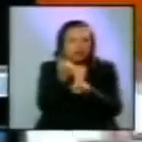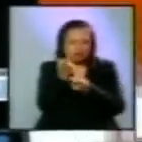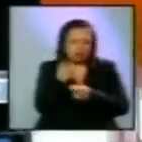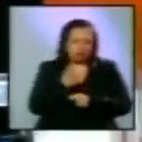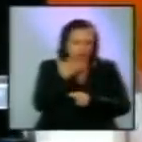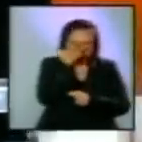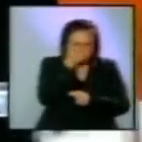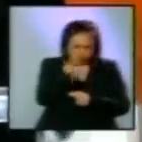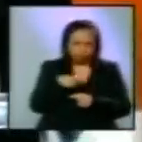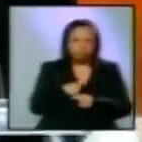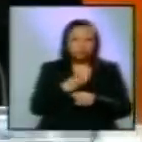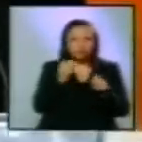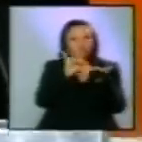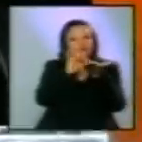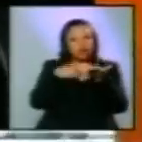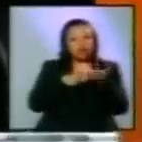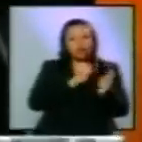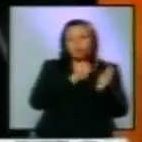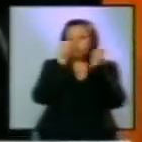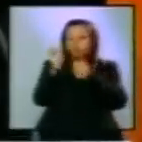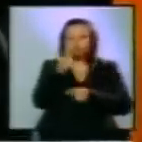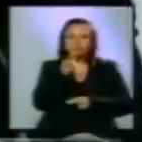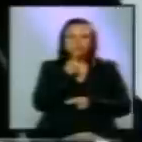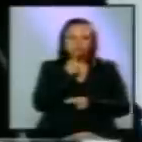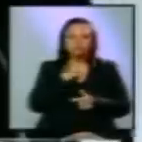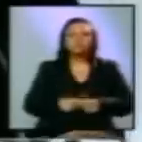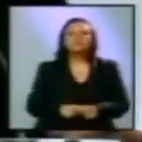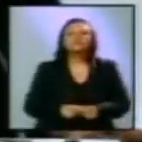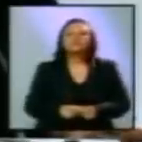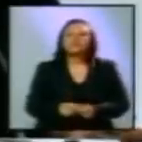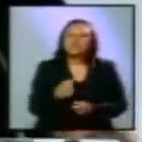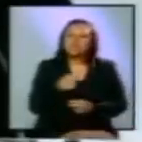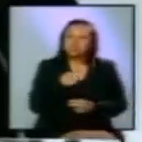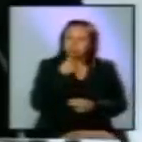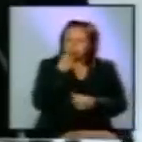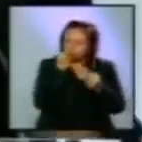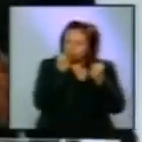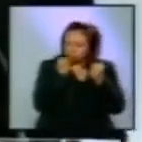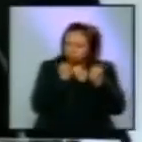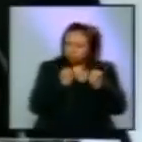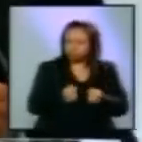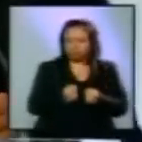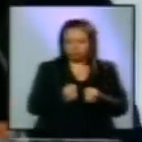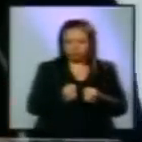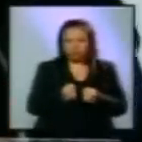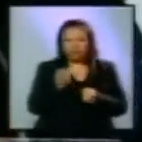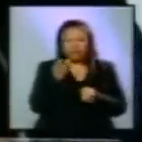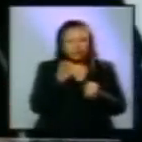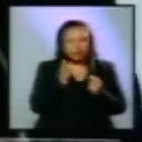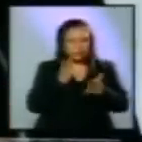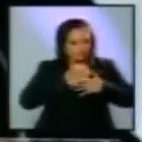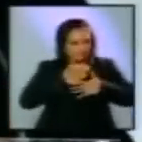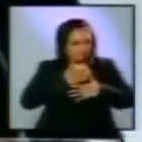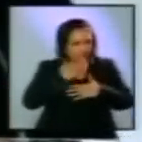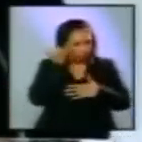Y continuamos con la contrarréplica de Andrés Manuel López Obrador. Yo sostengo, y esa es la esencia de